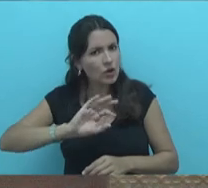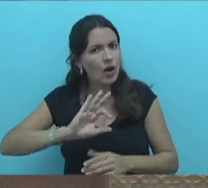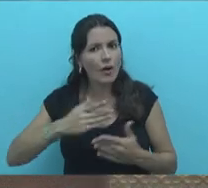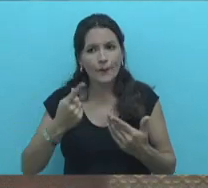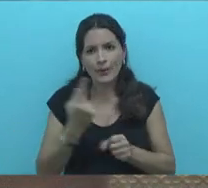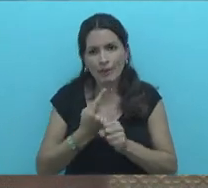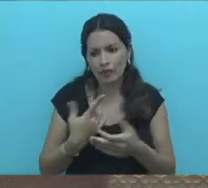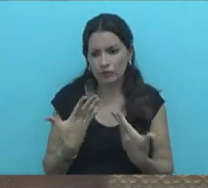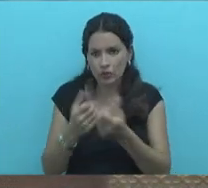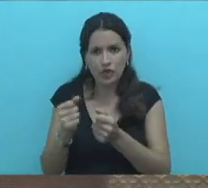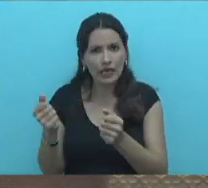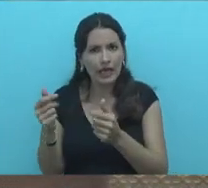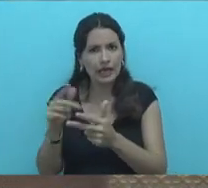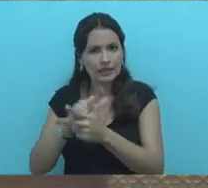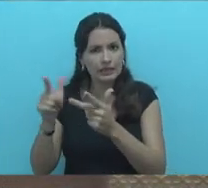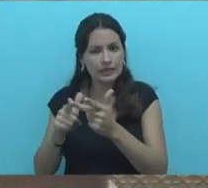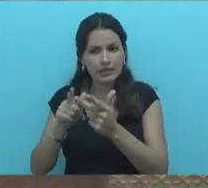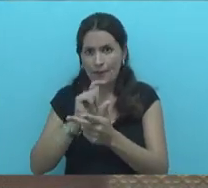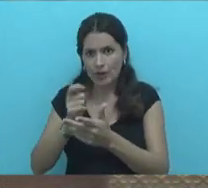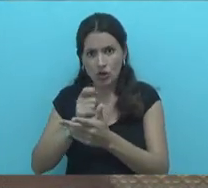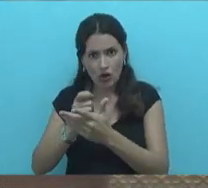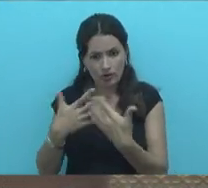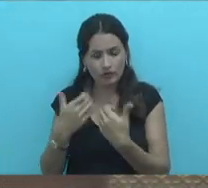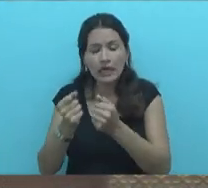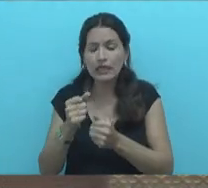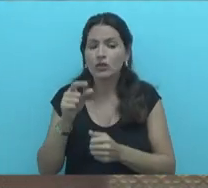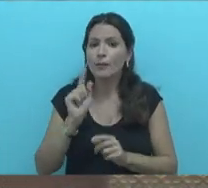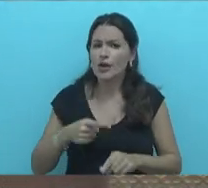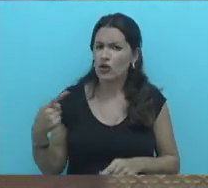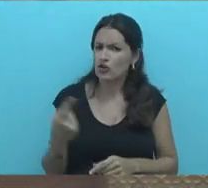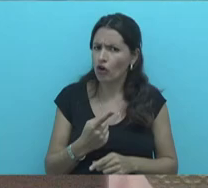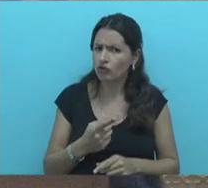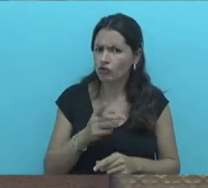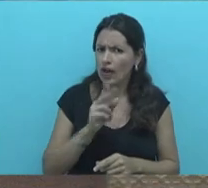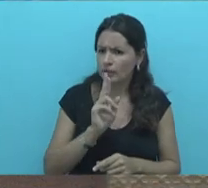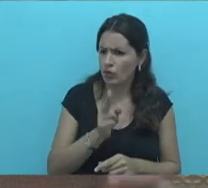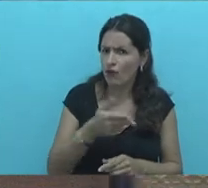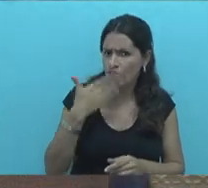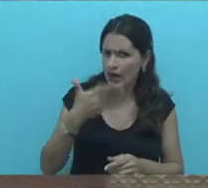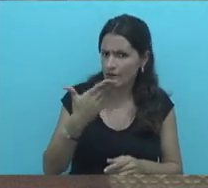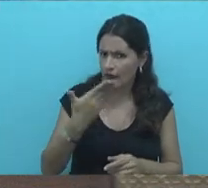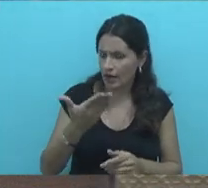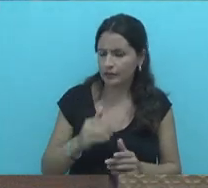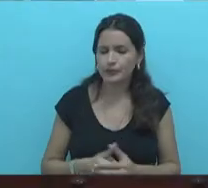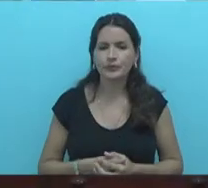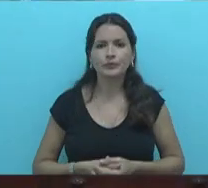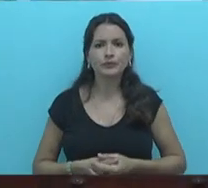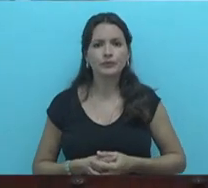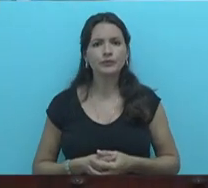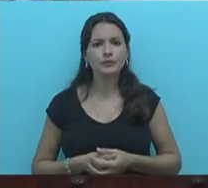con los trabajadores de prensa y nuestro repudio a cualquier acto de censura, venga de donde venga. Diputado